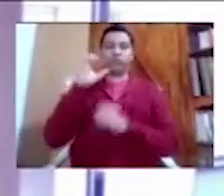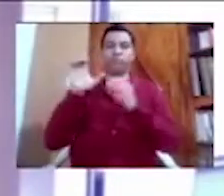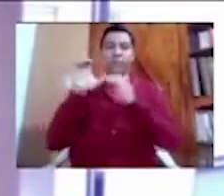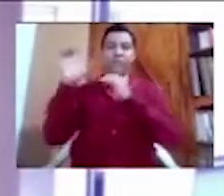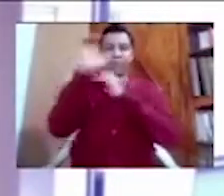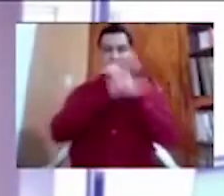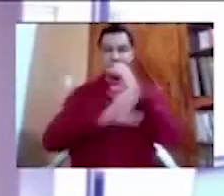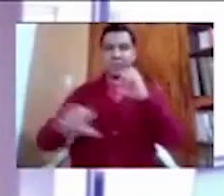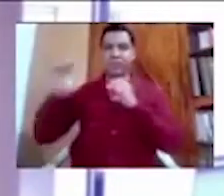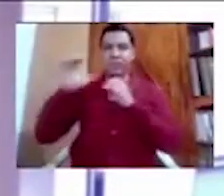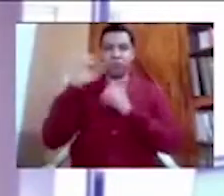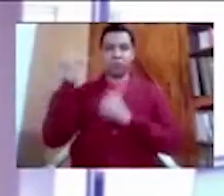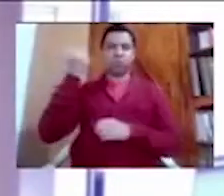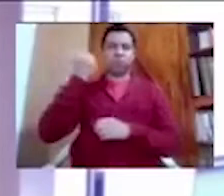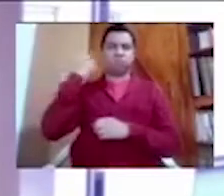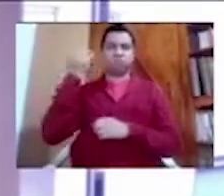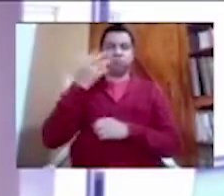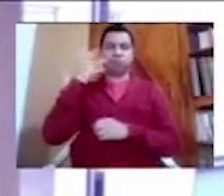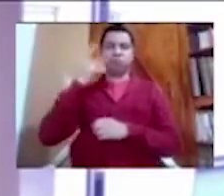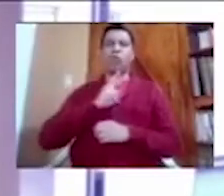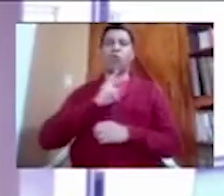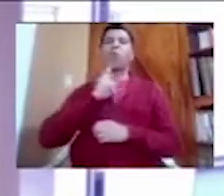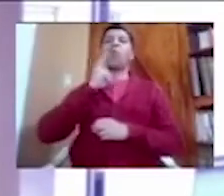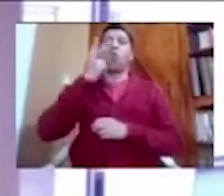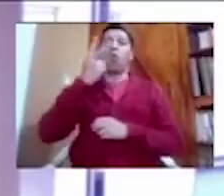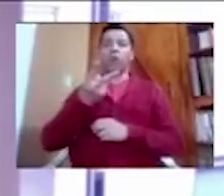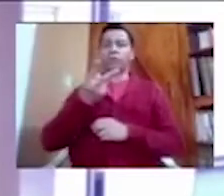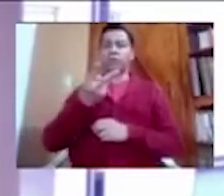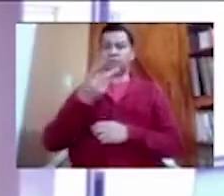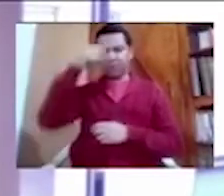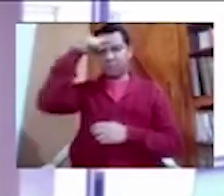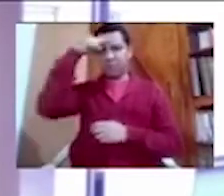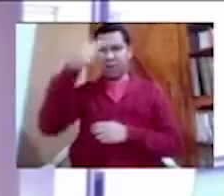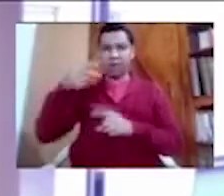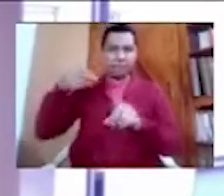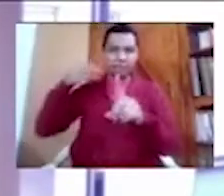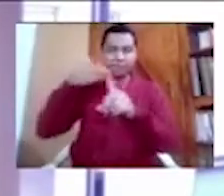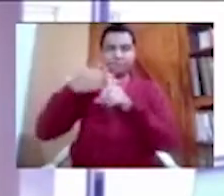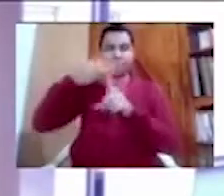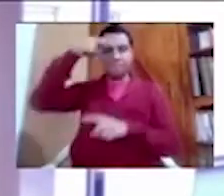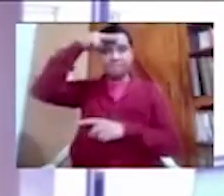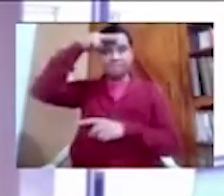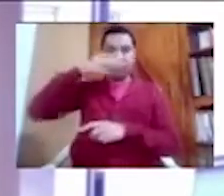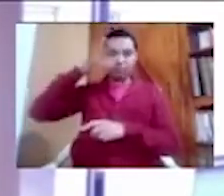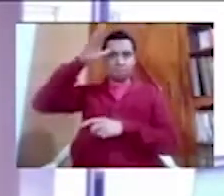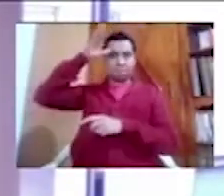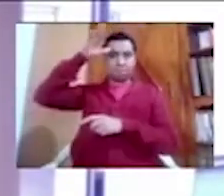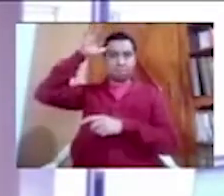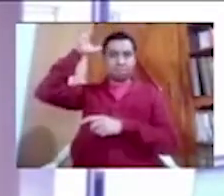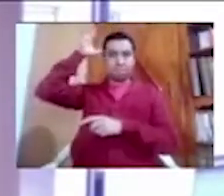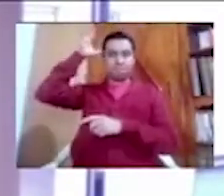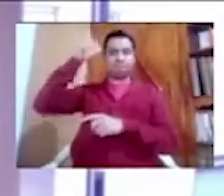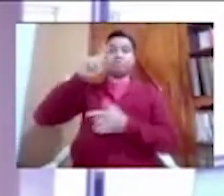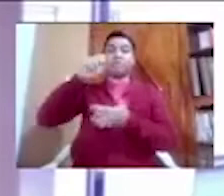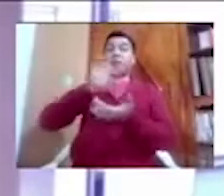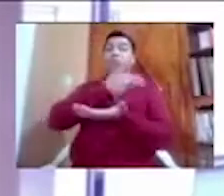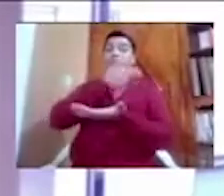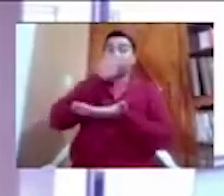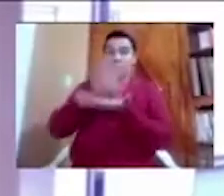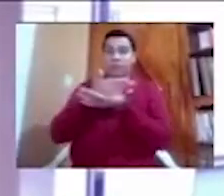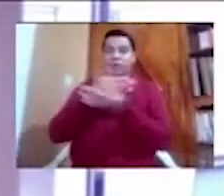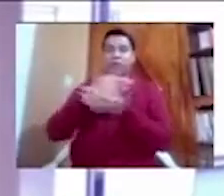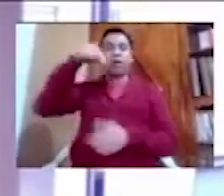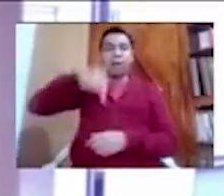por Tenochtitlan, que el Programa Universitario de Estudios sobre la Ciudad ha organizado en el